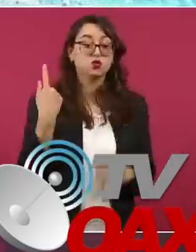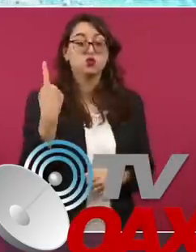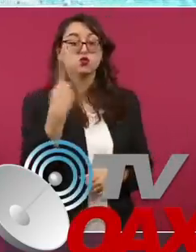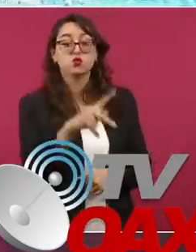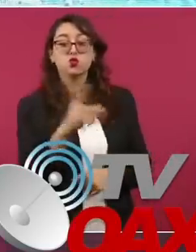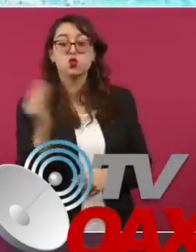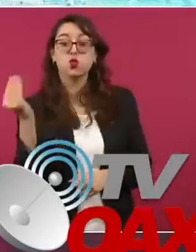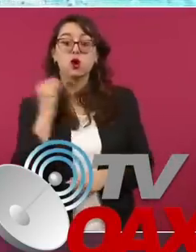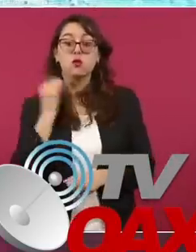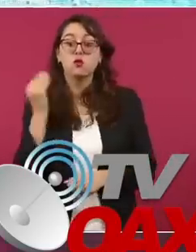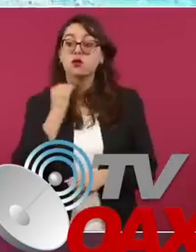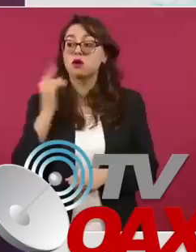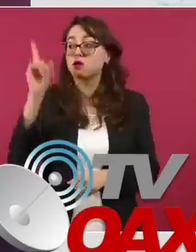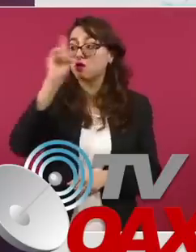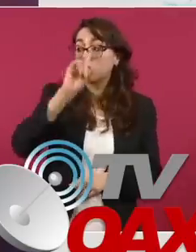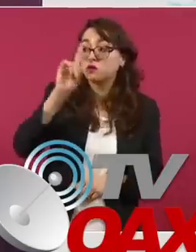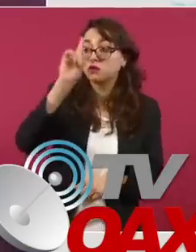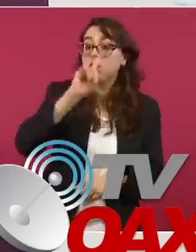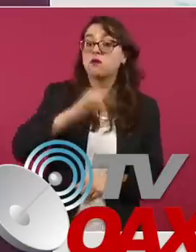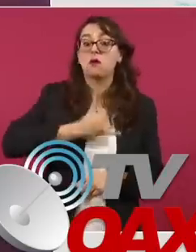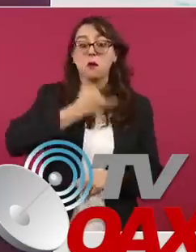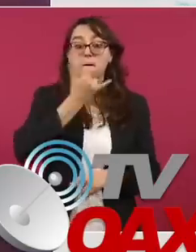o asesores expertos, ¿no?,